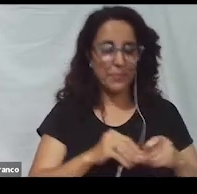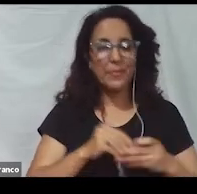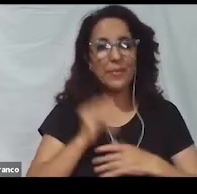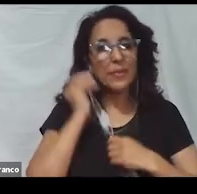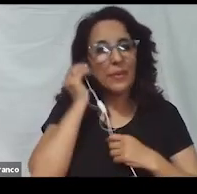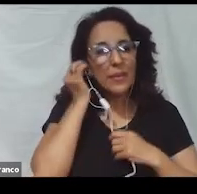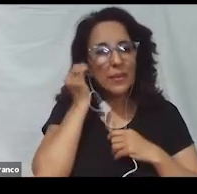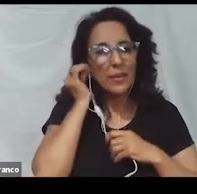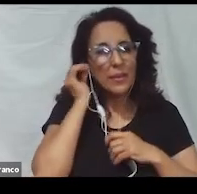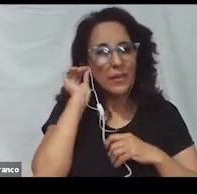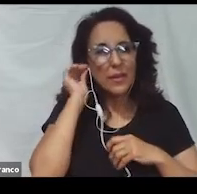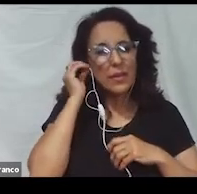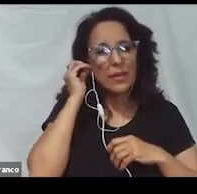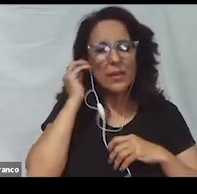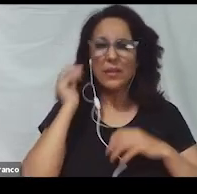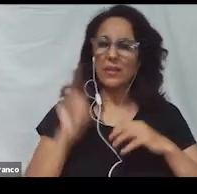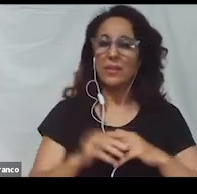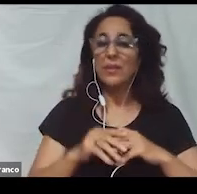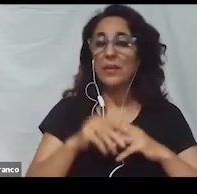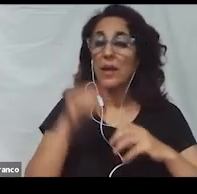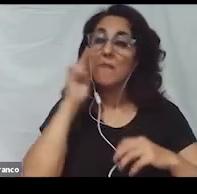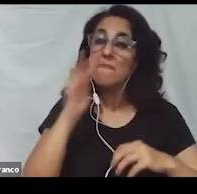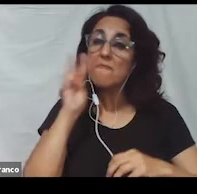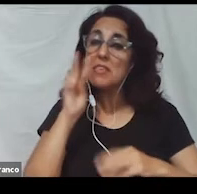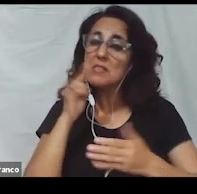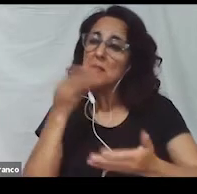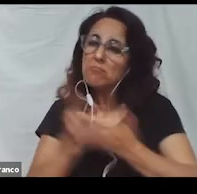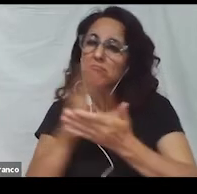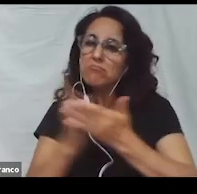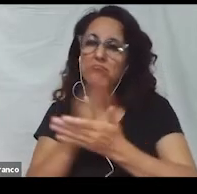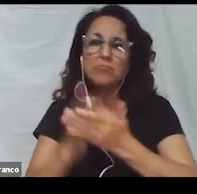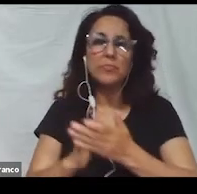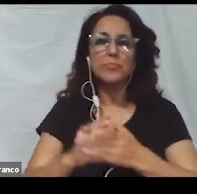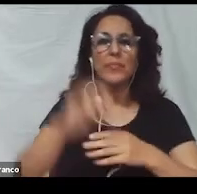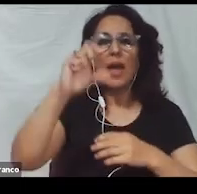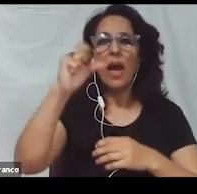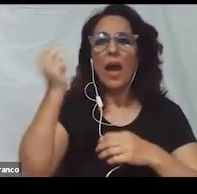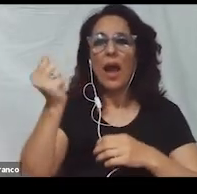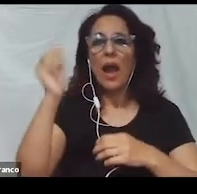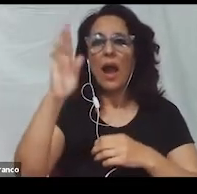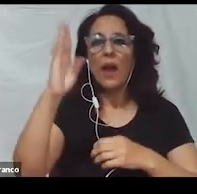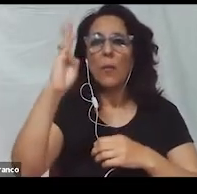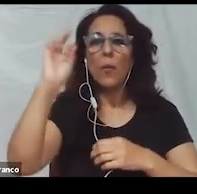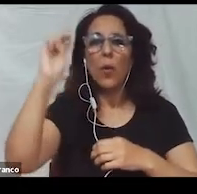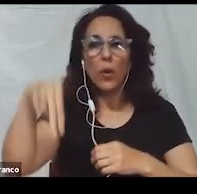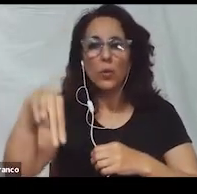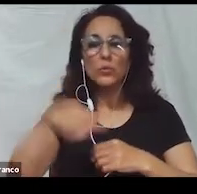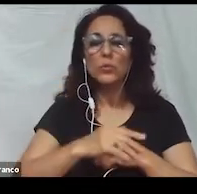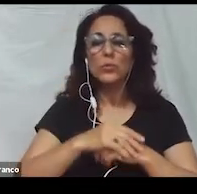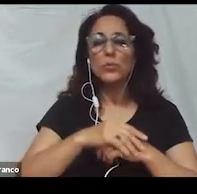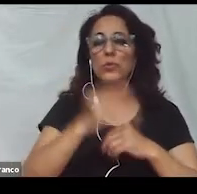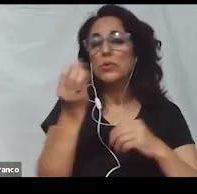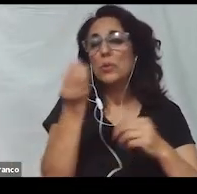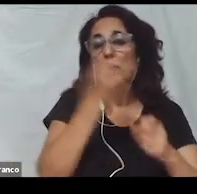componentes para ellas. Pero les recomiendo que revisen dos que se llaman, una se llama Carbon, que está ahí mencionada, y otra se